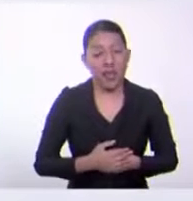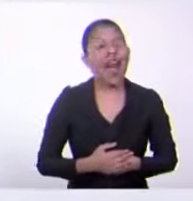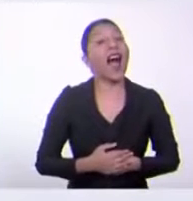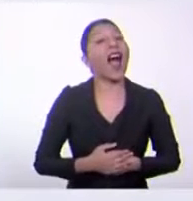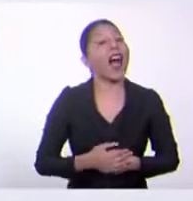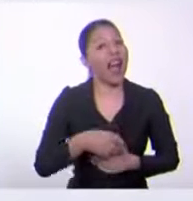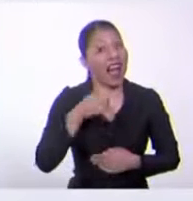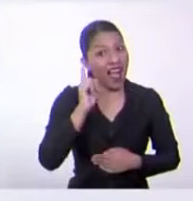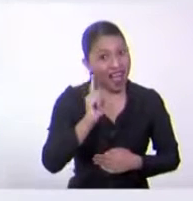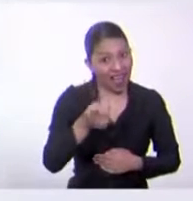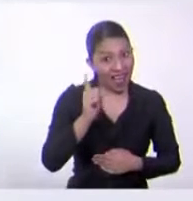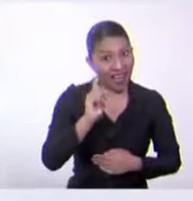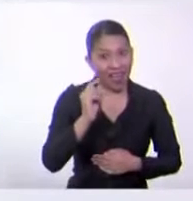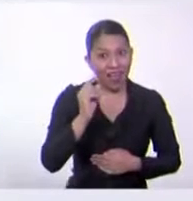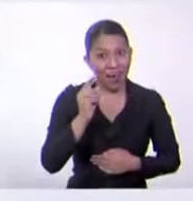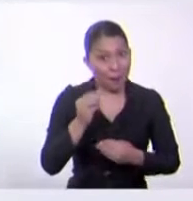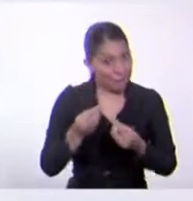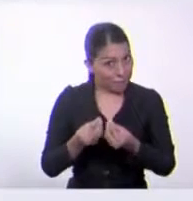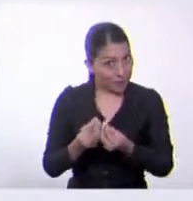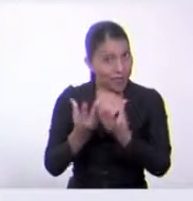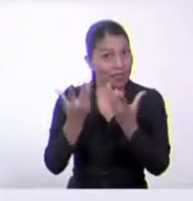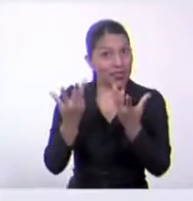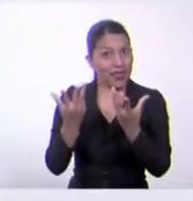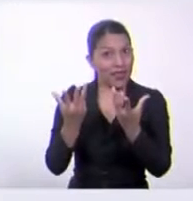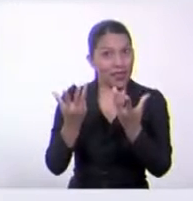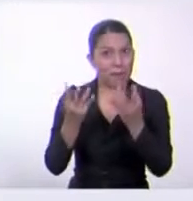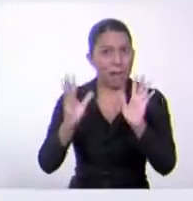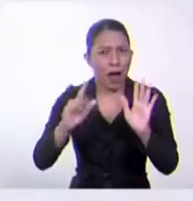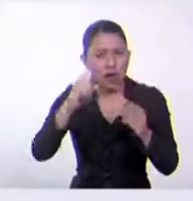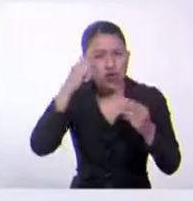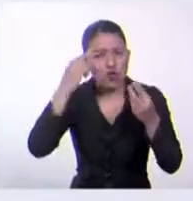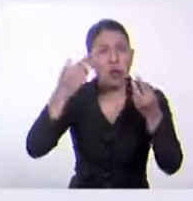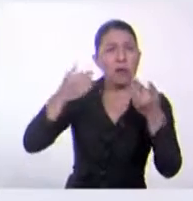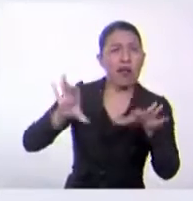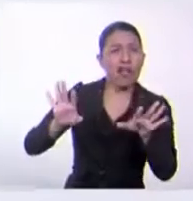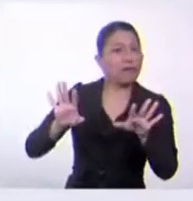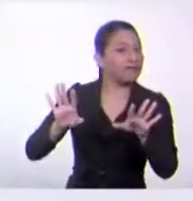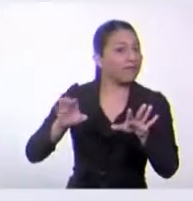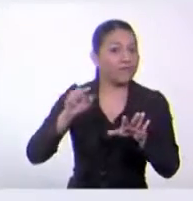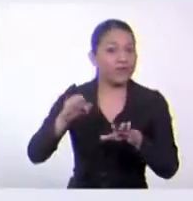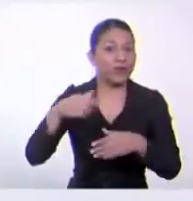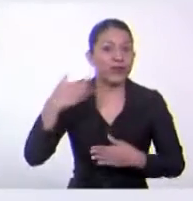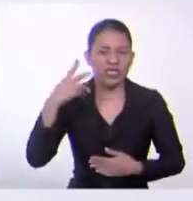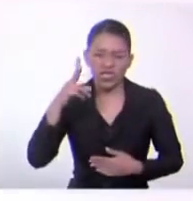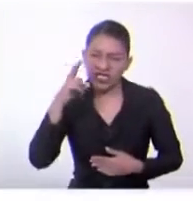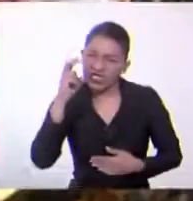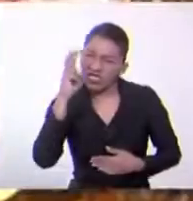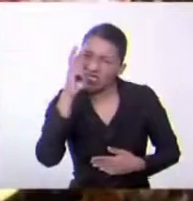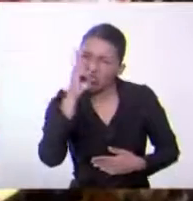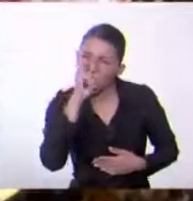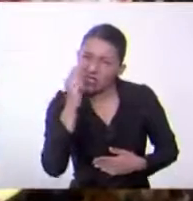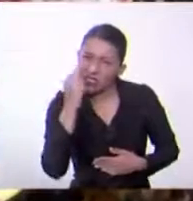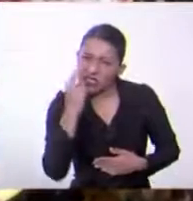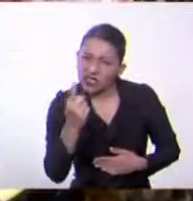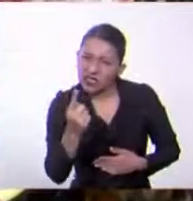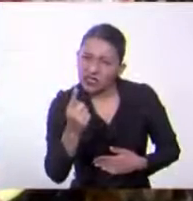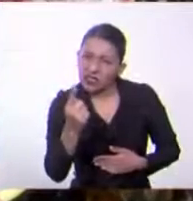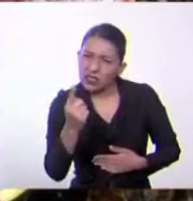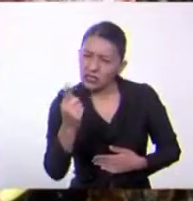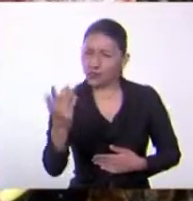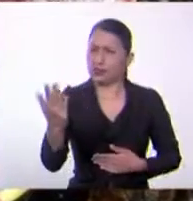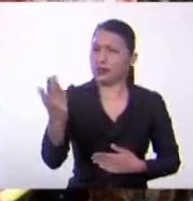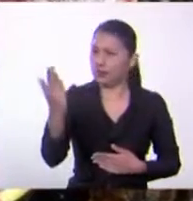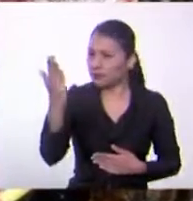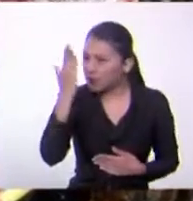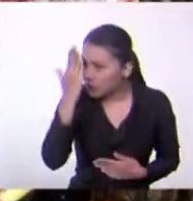Aquí parece que se trata de una planta, pero no cualquiera. Tiene unas cosas raras. Aumentemos la